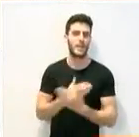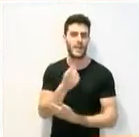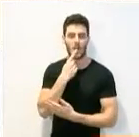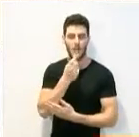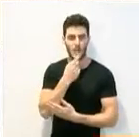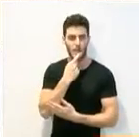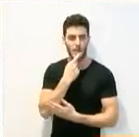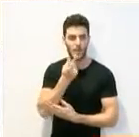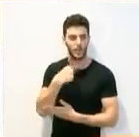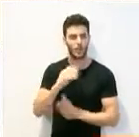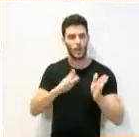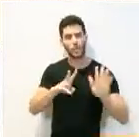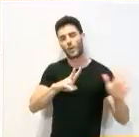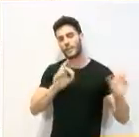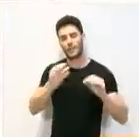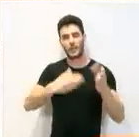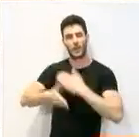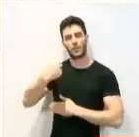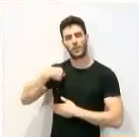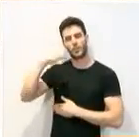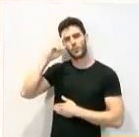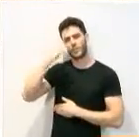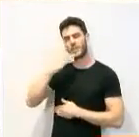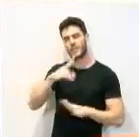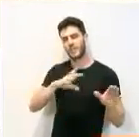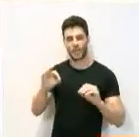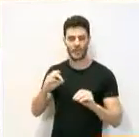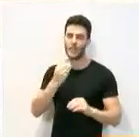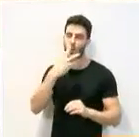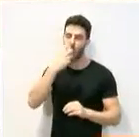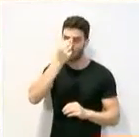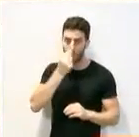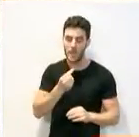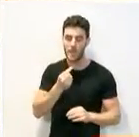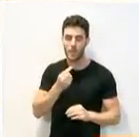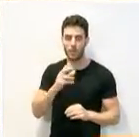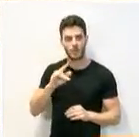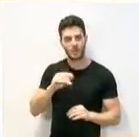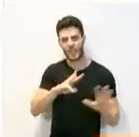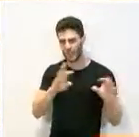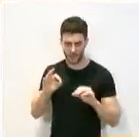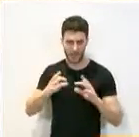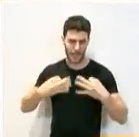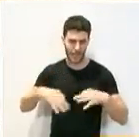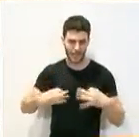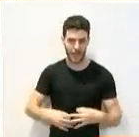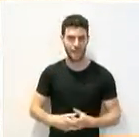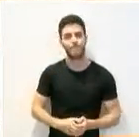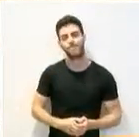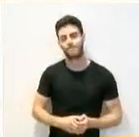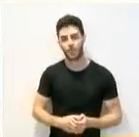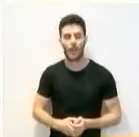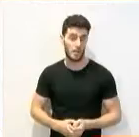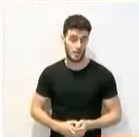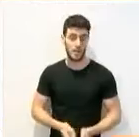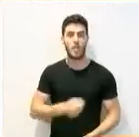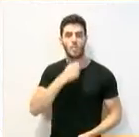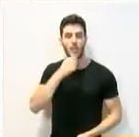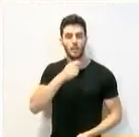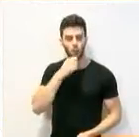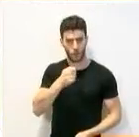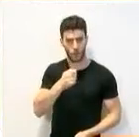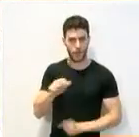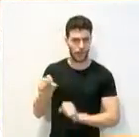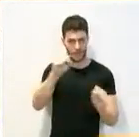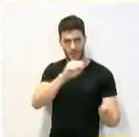retrotraernos a los años 70, no sé si a los 70, al menos sí a los 80, ¿verdad? Donde el Partido Socialista